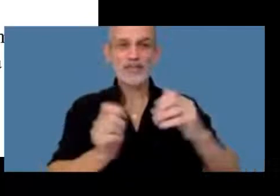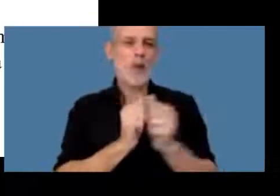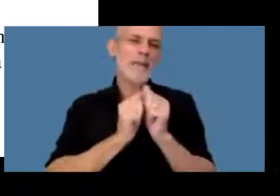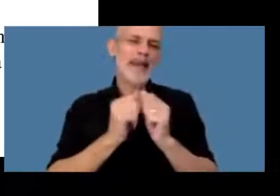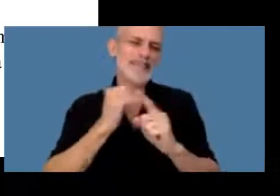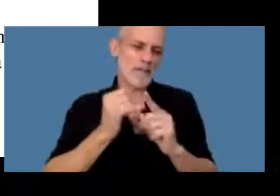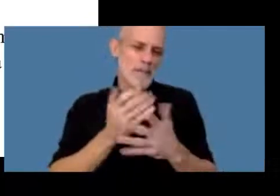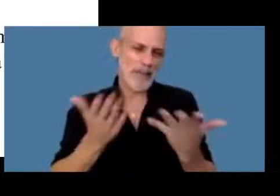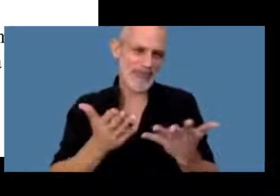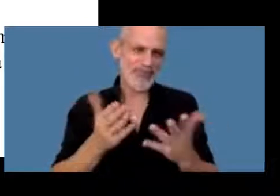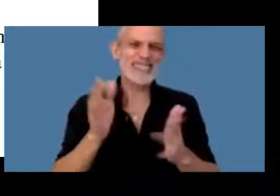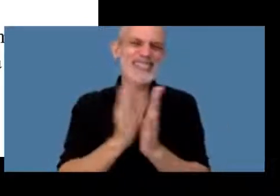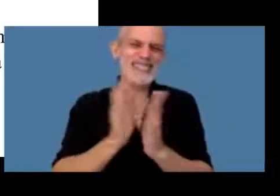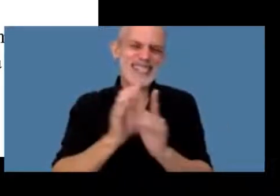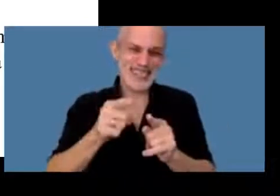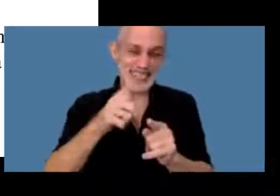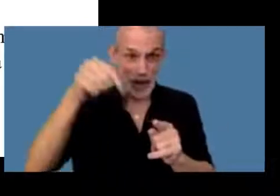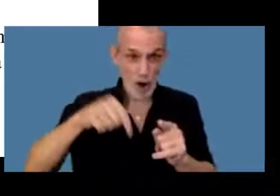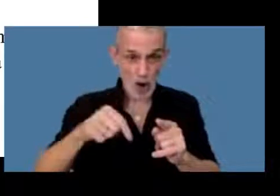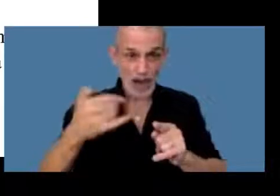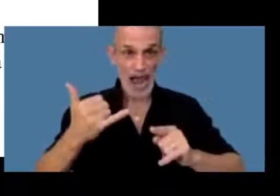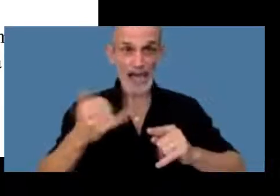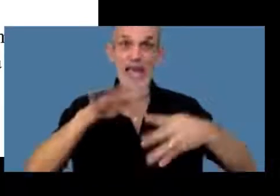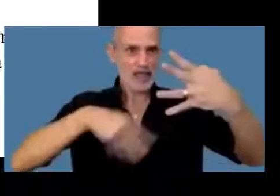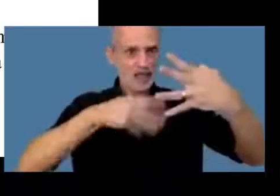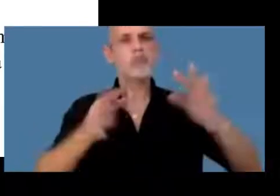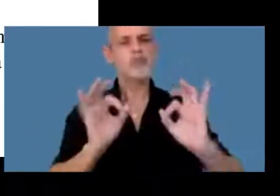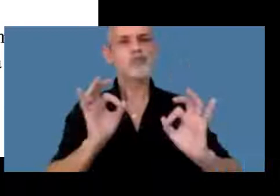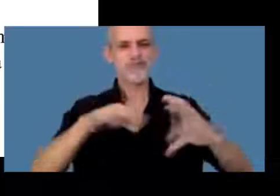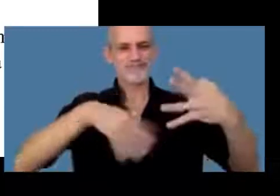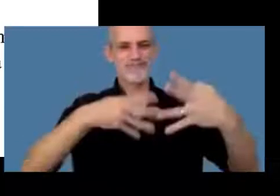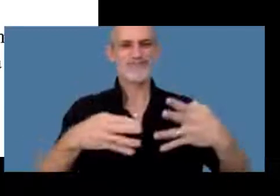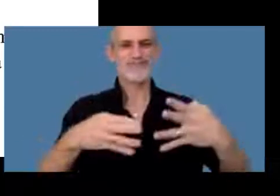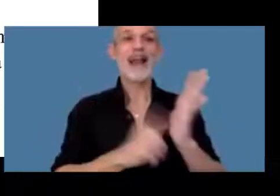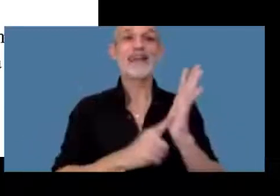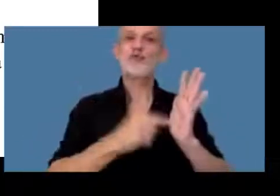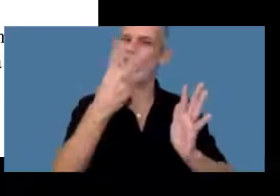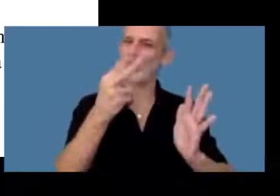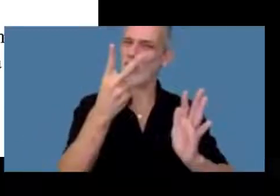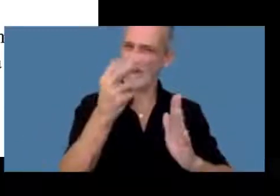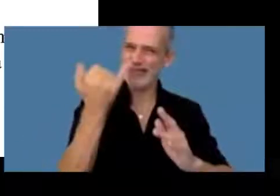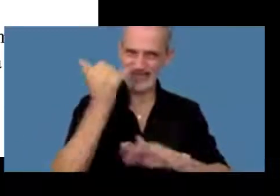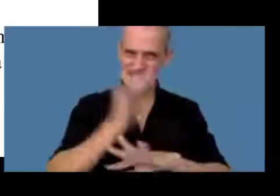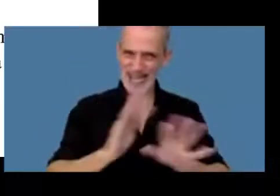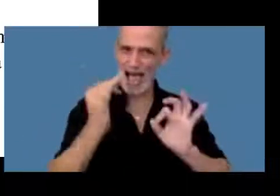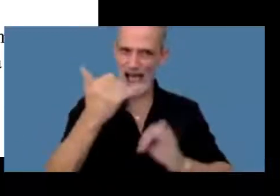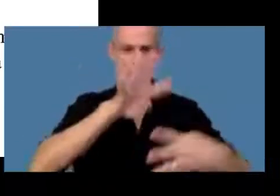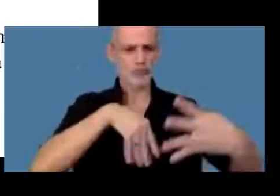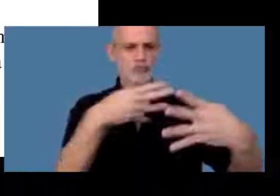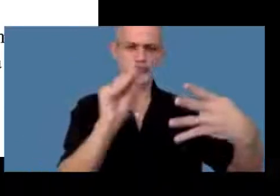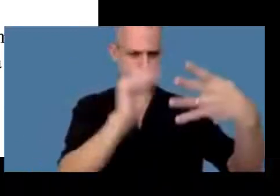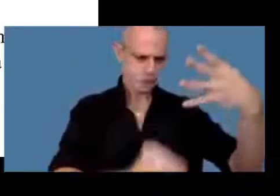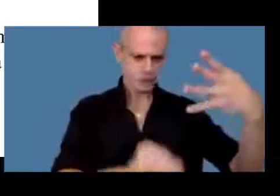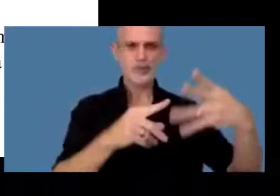allá, hoy tenemos las tablas de la resolución 220, donde nos dispone los